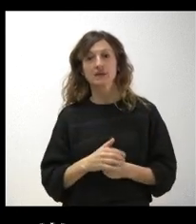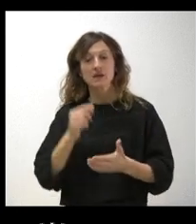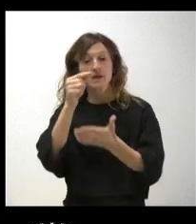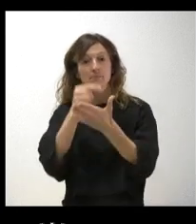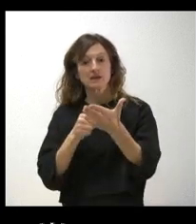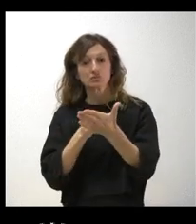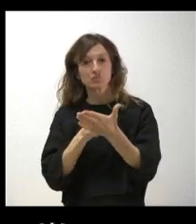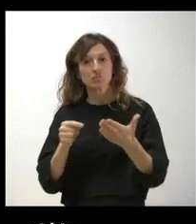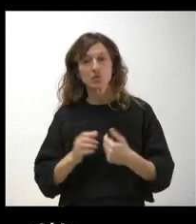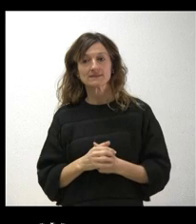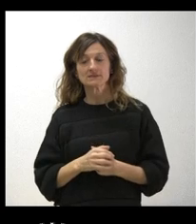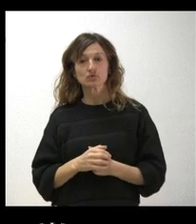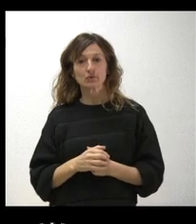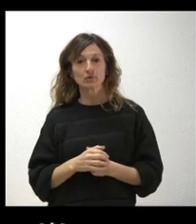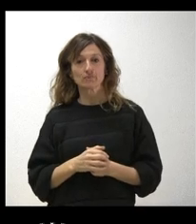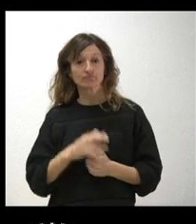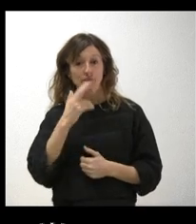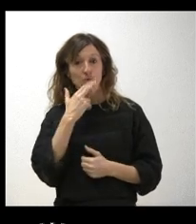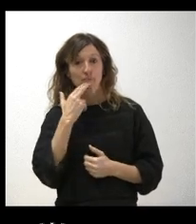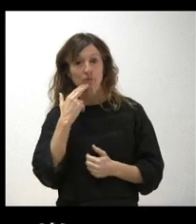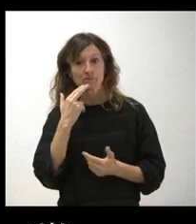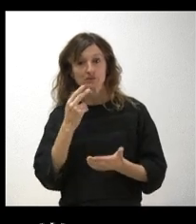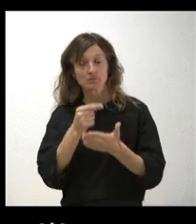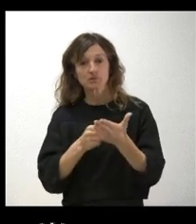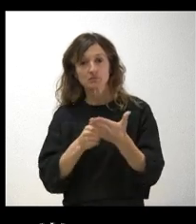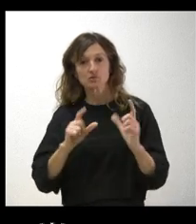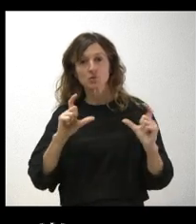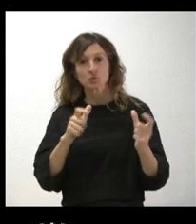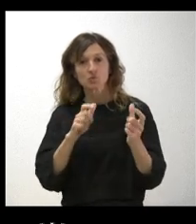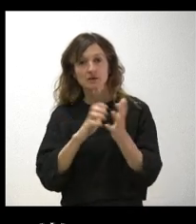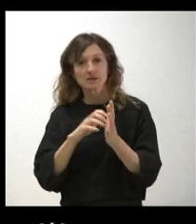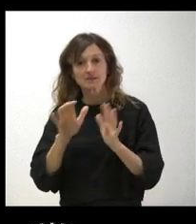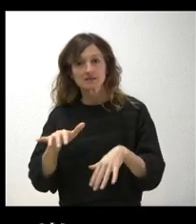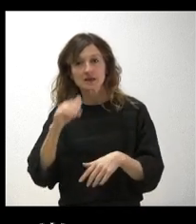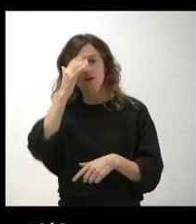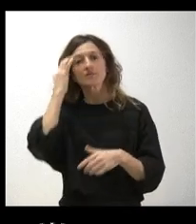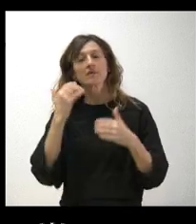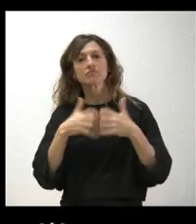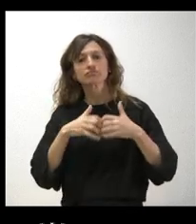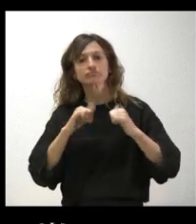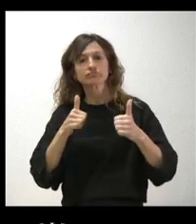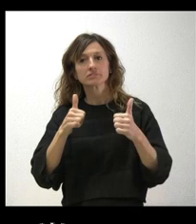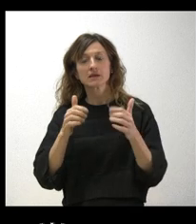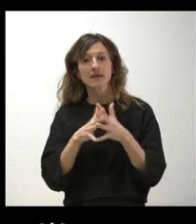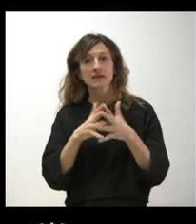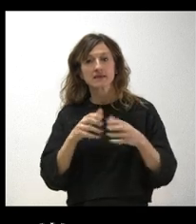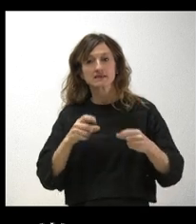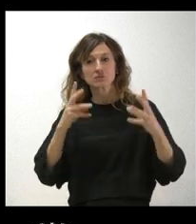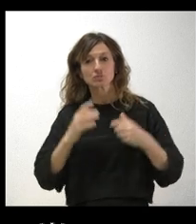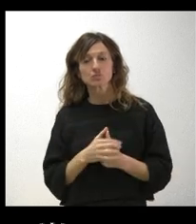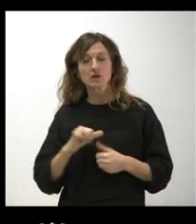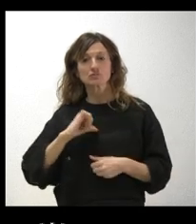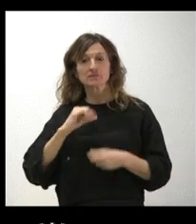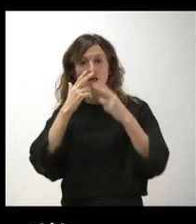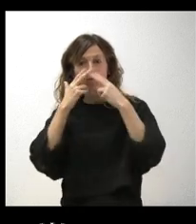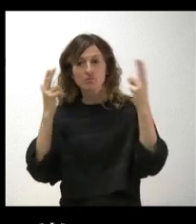avanzar en la el compromiso de la junta de poner en marcha es infraestructura pero en en el hospital público